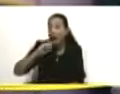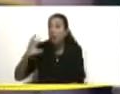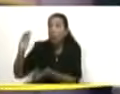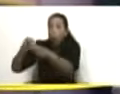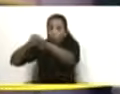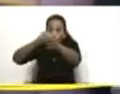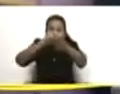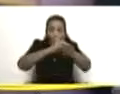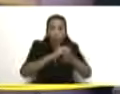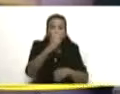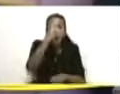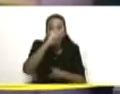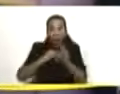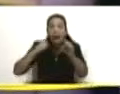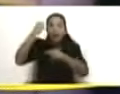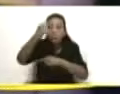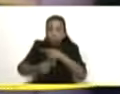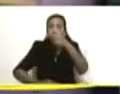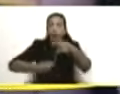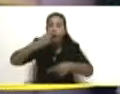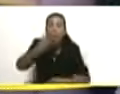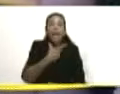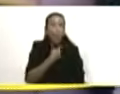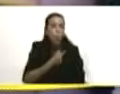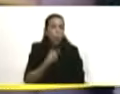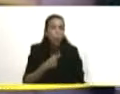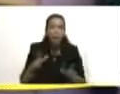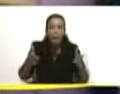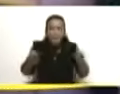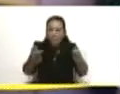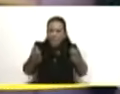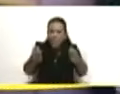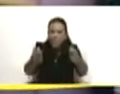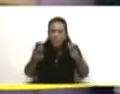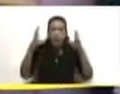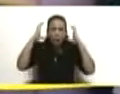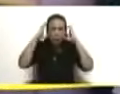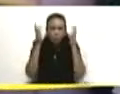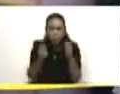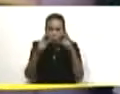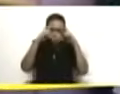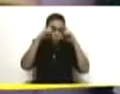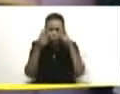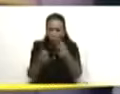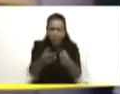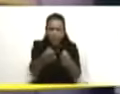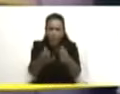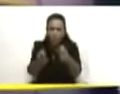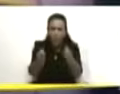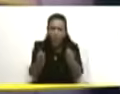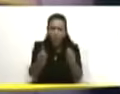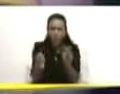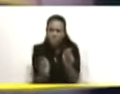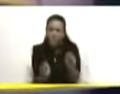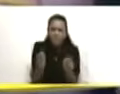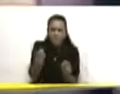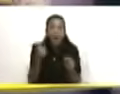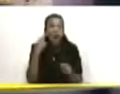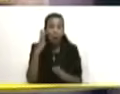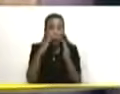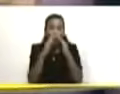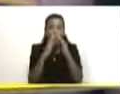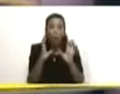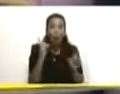jóvenes venezolanos y venezolanas que les gustan los videojuegos, que juegan permanentemente videojuegos en su casa. Pero vamos a